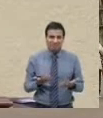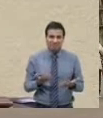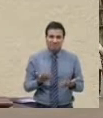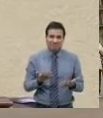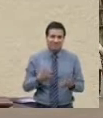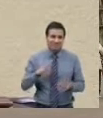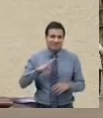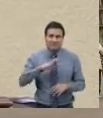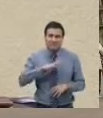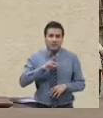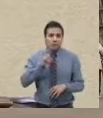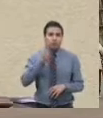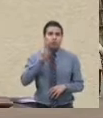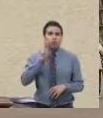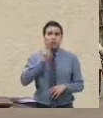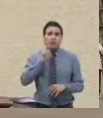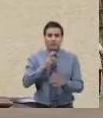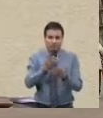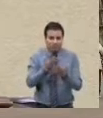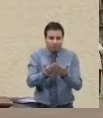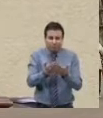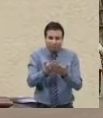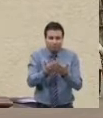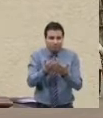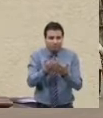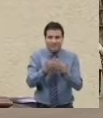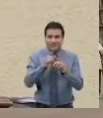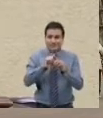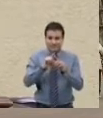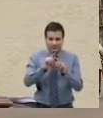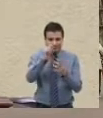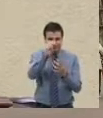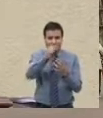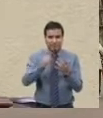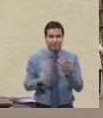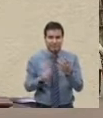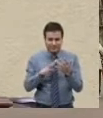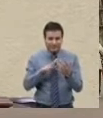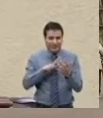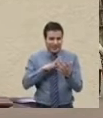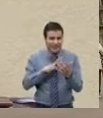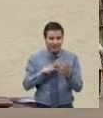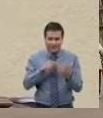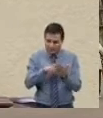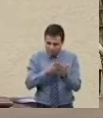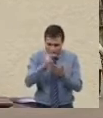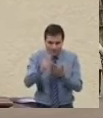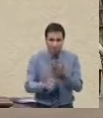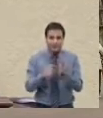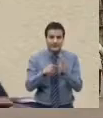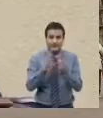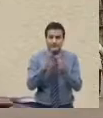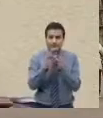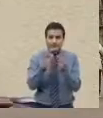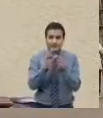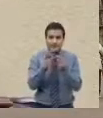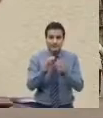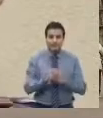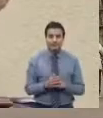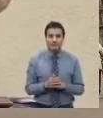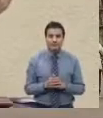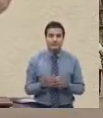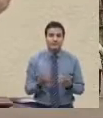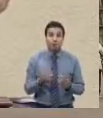de los distintos hechos que el proyecto de resolución le presenta a este Consejo General, si son vistos en